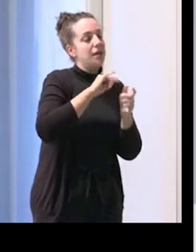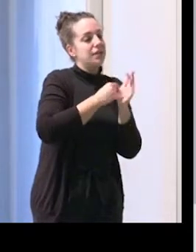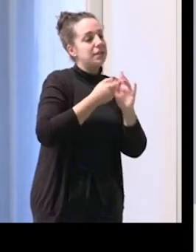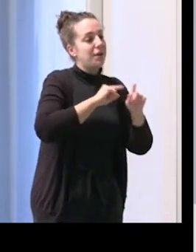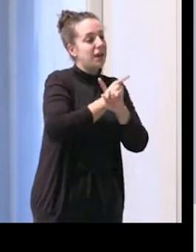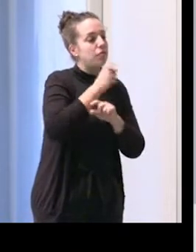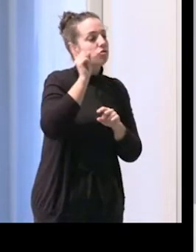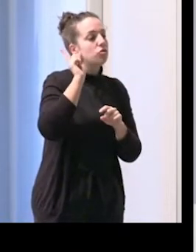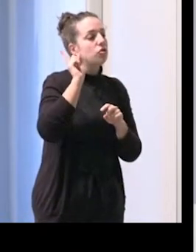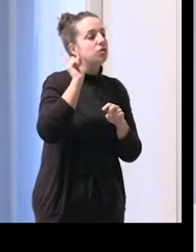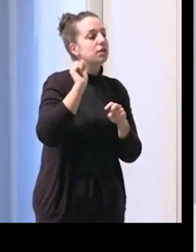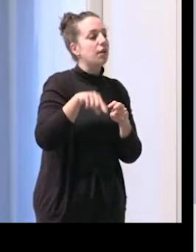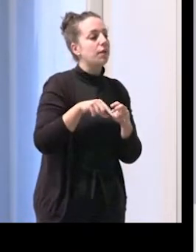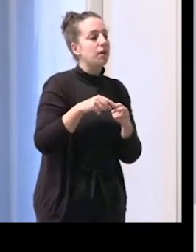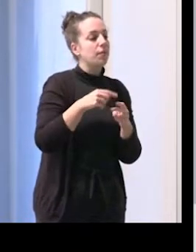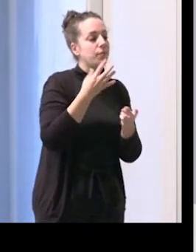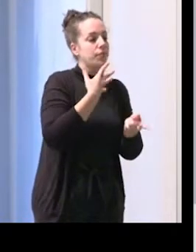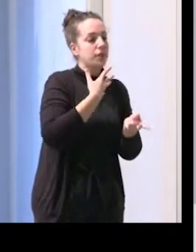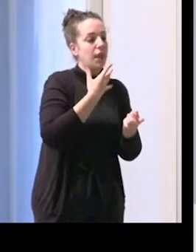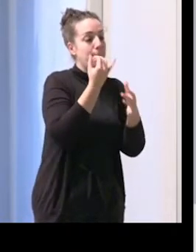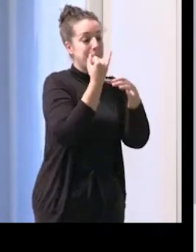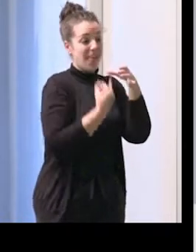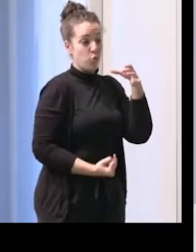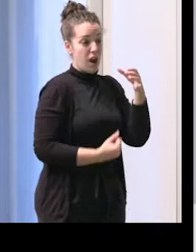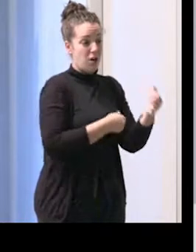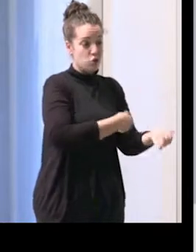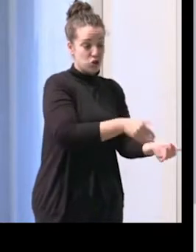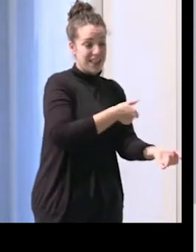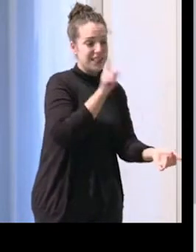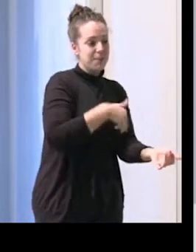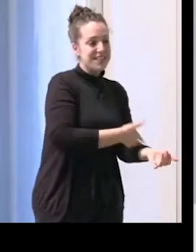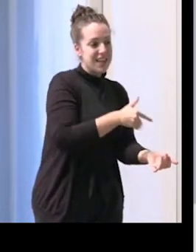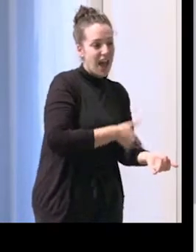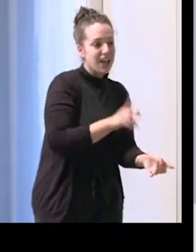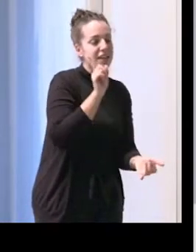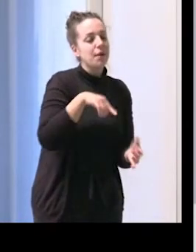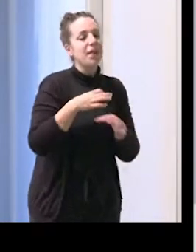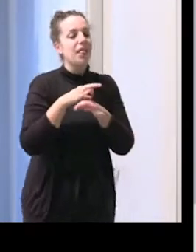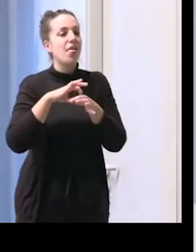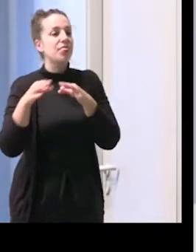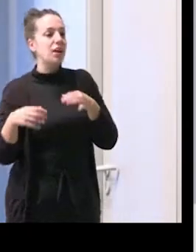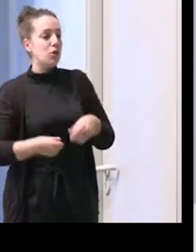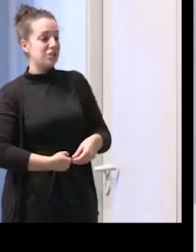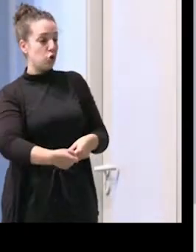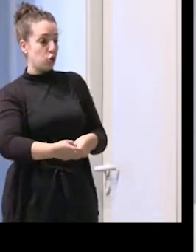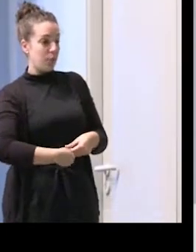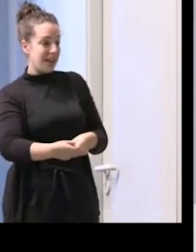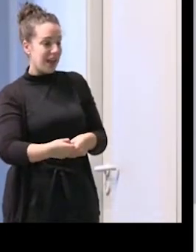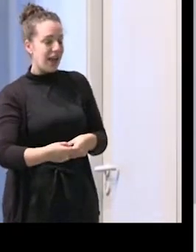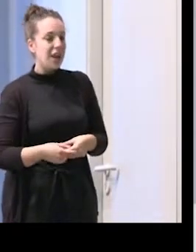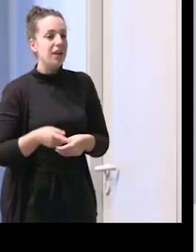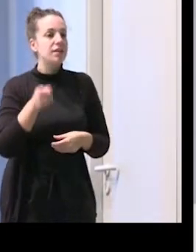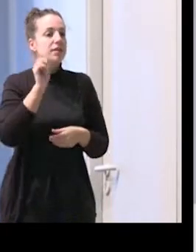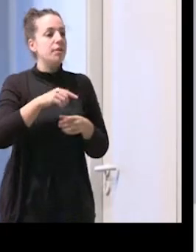que están en la médula ósea y que producen los linajes celulares de la sangre. Existen células en el cordón umbilical y en